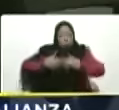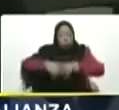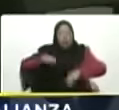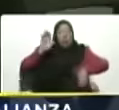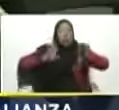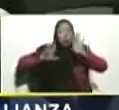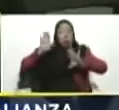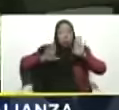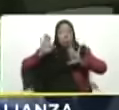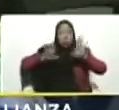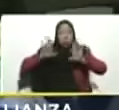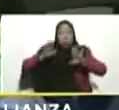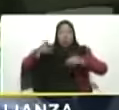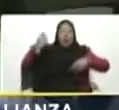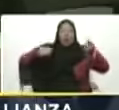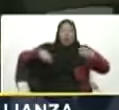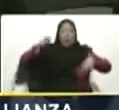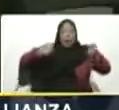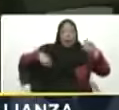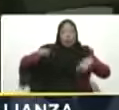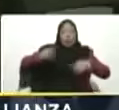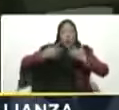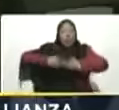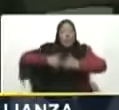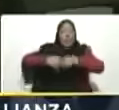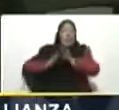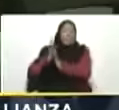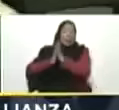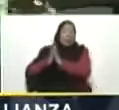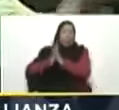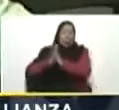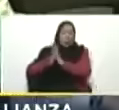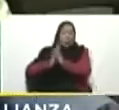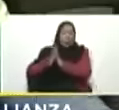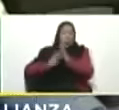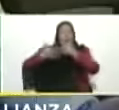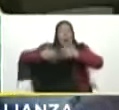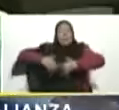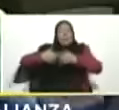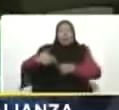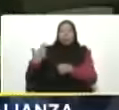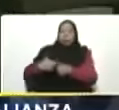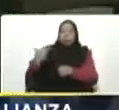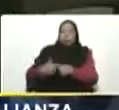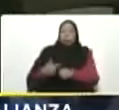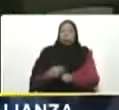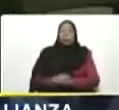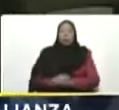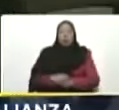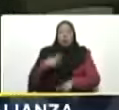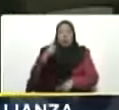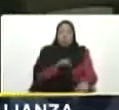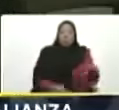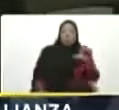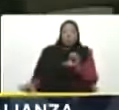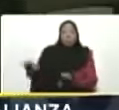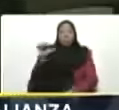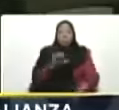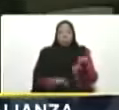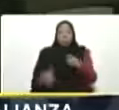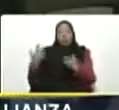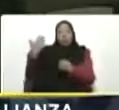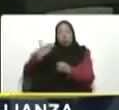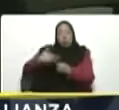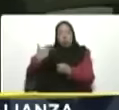turismo, el comercio, el emprendimiento, el petróleo, la petroquímica.